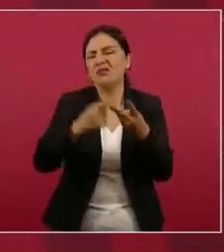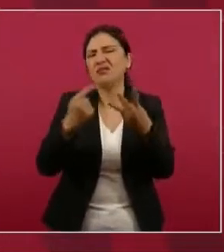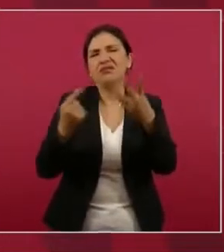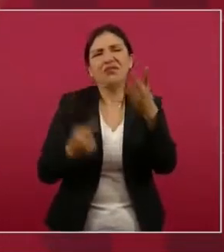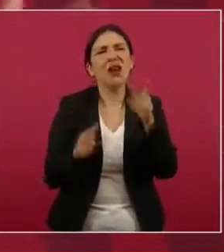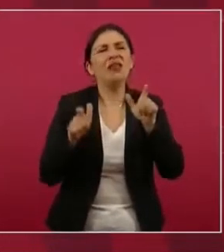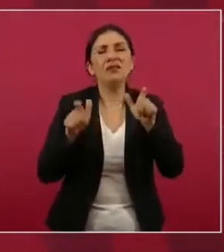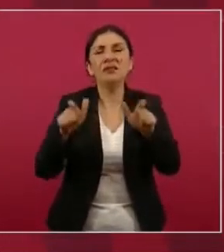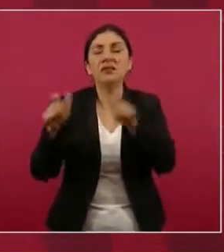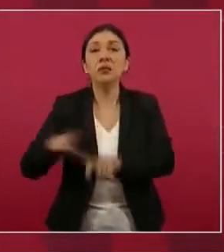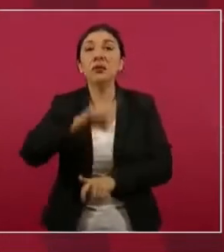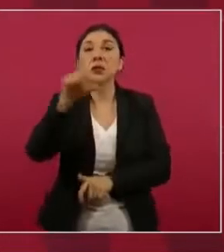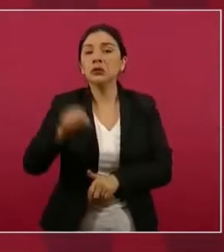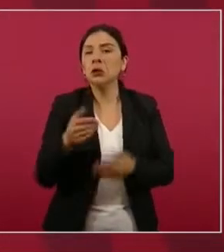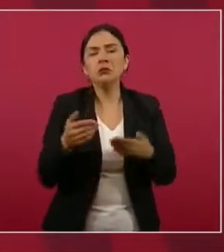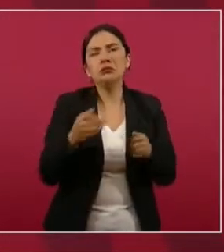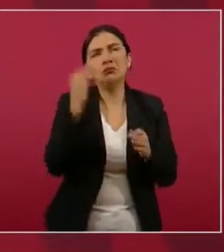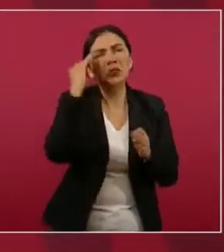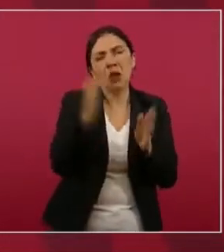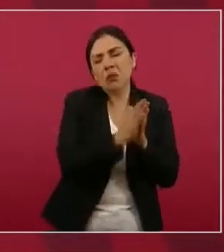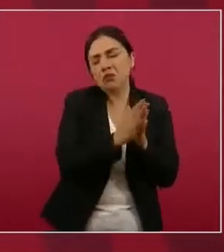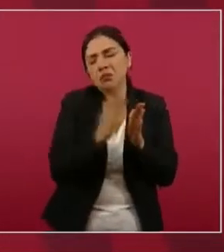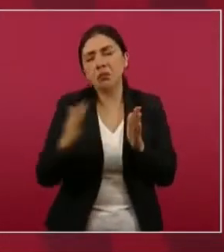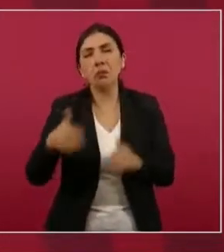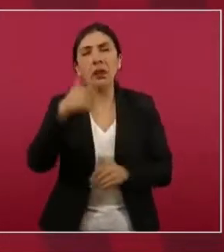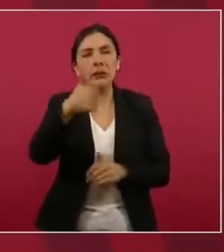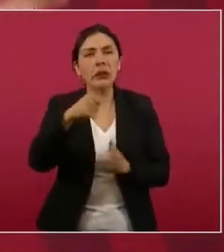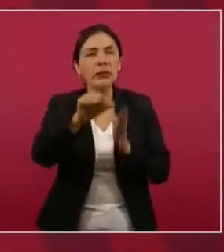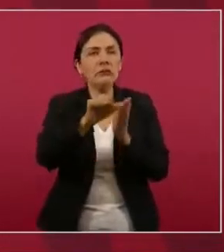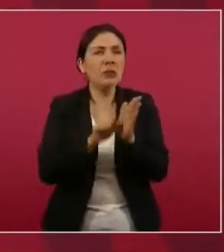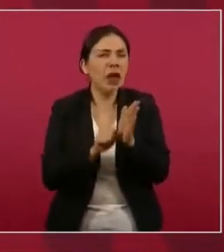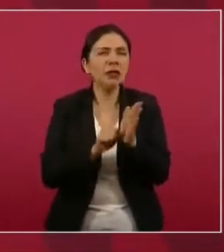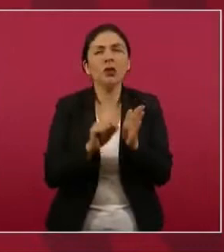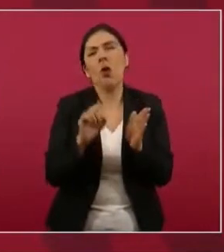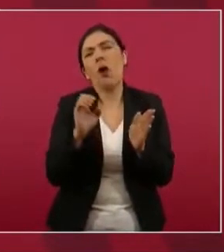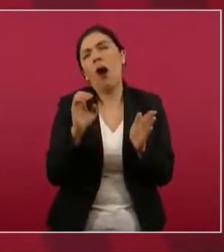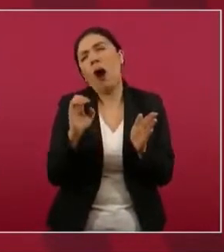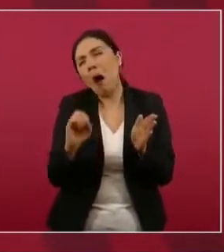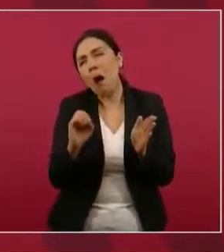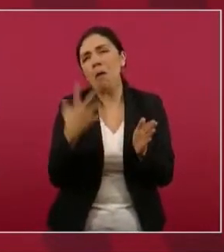y a los 6 meses, al año,